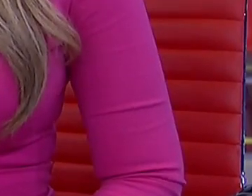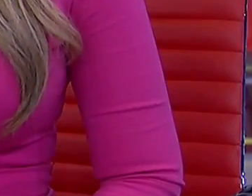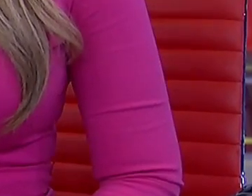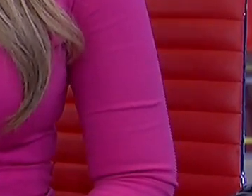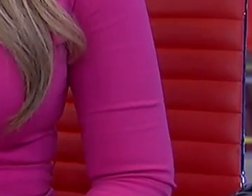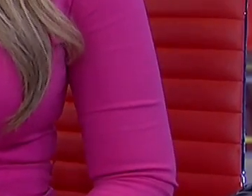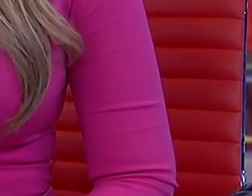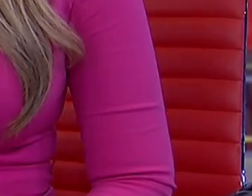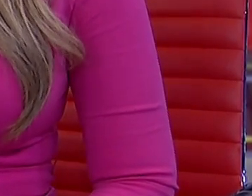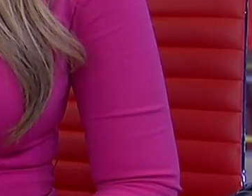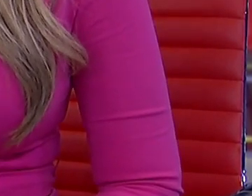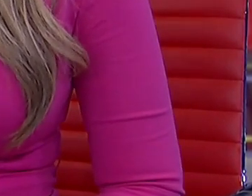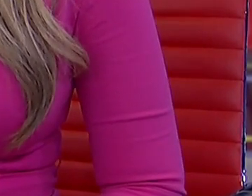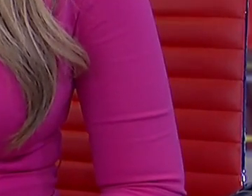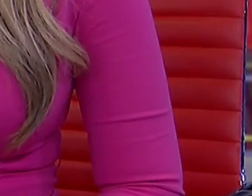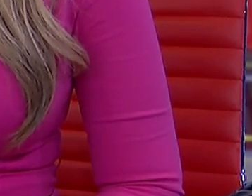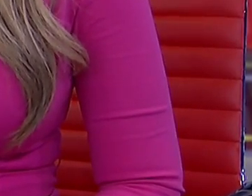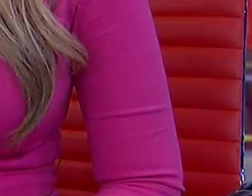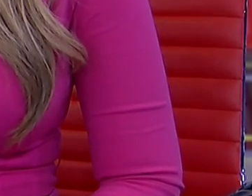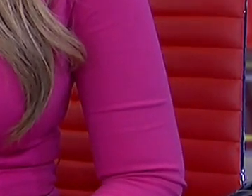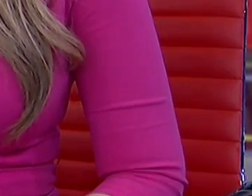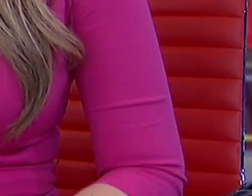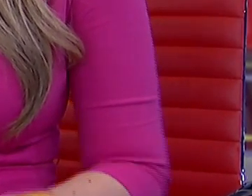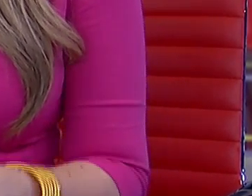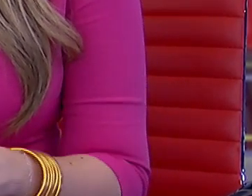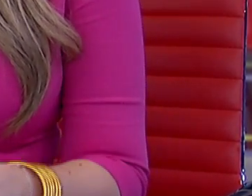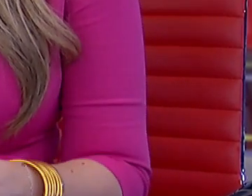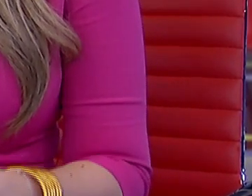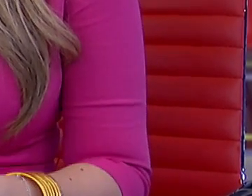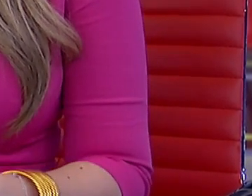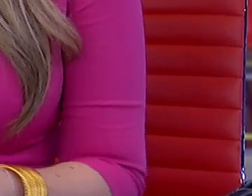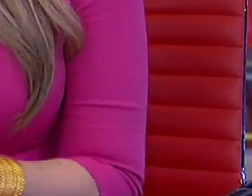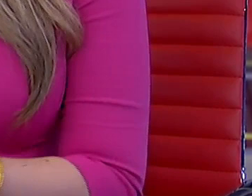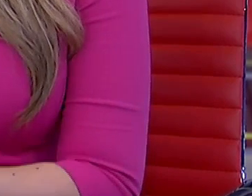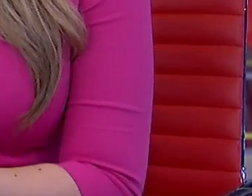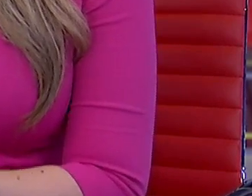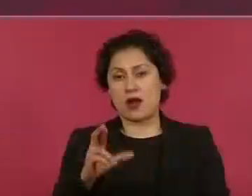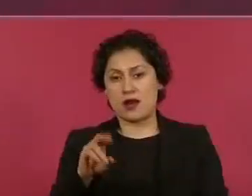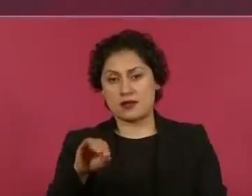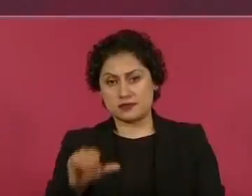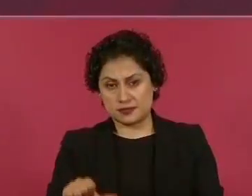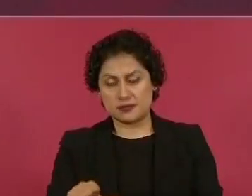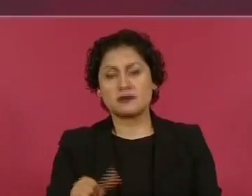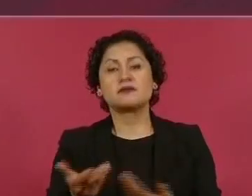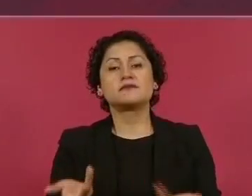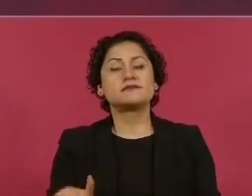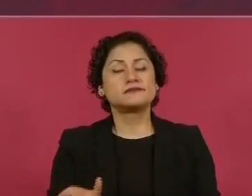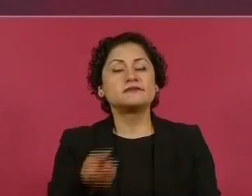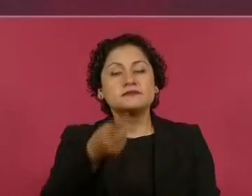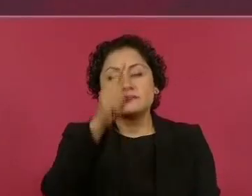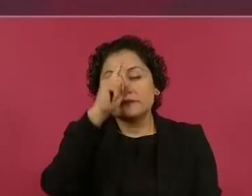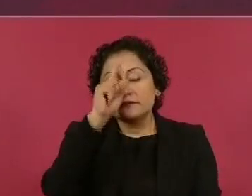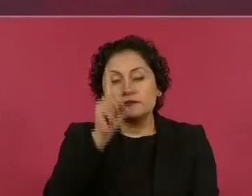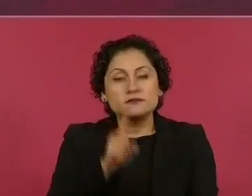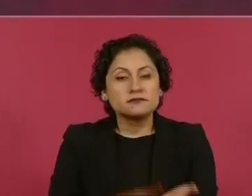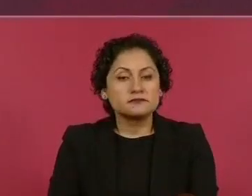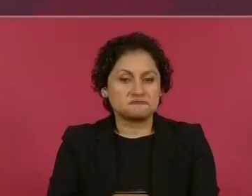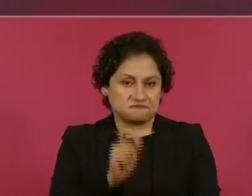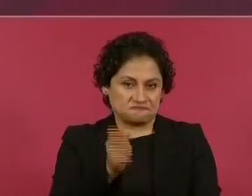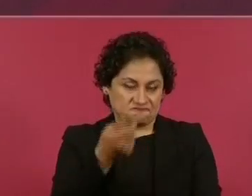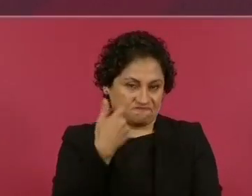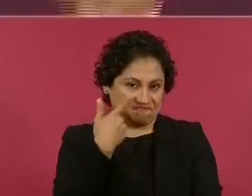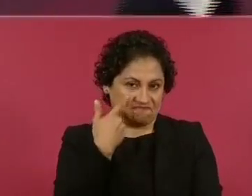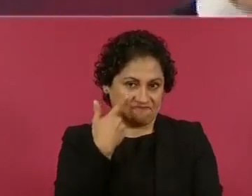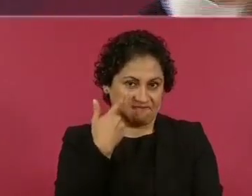Por su parte, el presidente Andrés Manuel López Obrador destacó esta mañana que obtuvo el segundo lugar con 66% en la encuesta mundial semanal Morning Consult